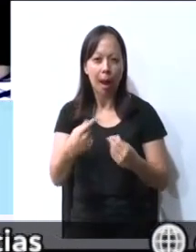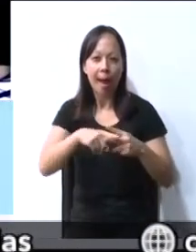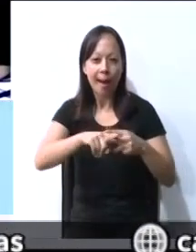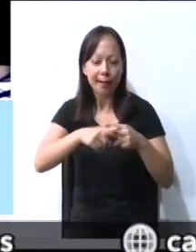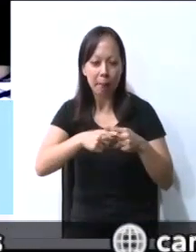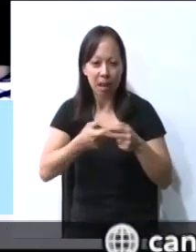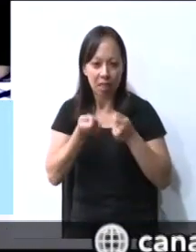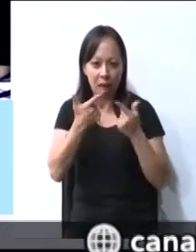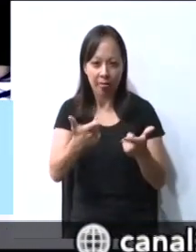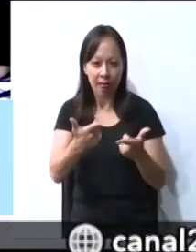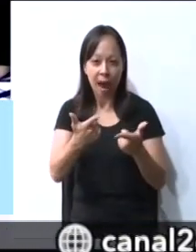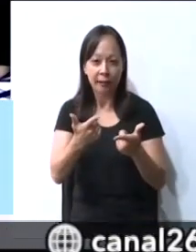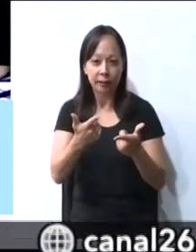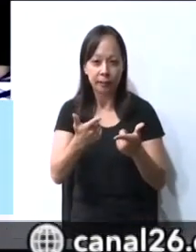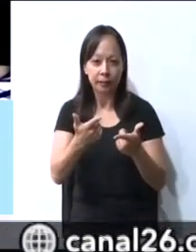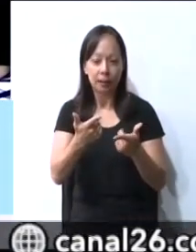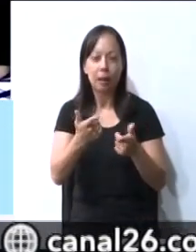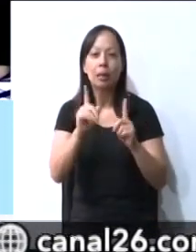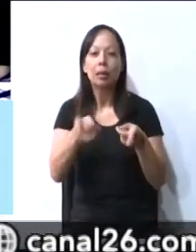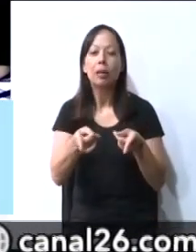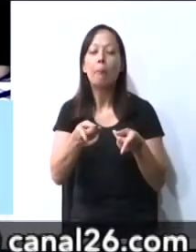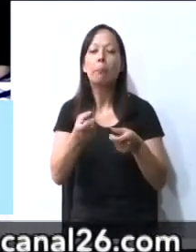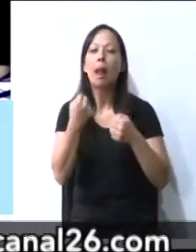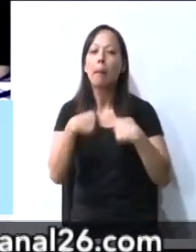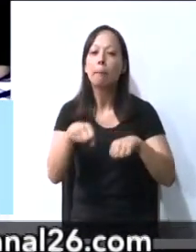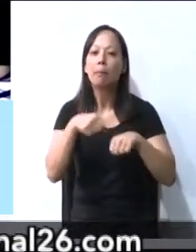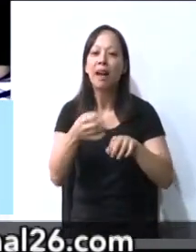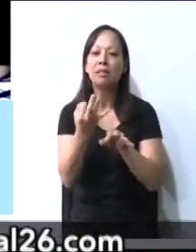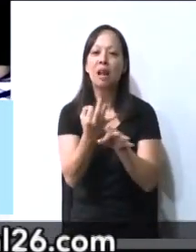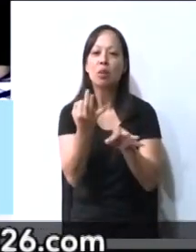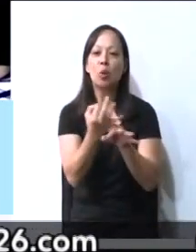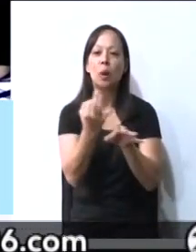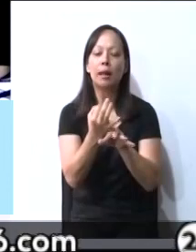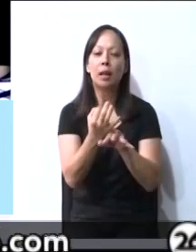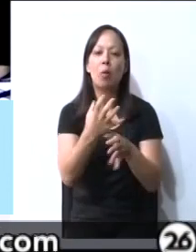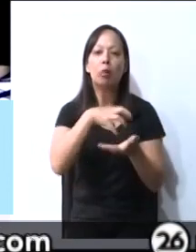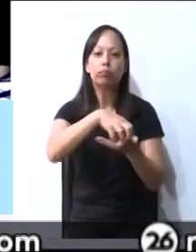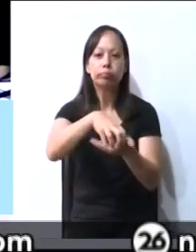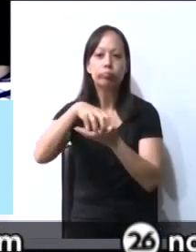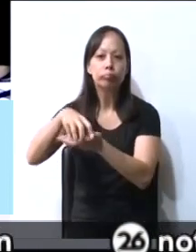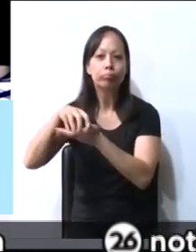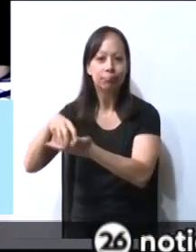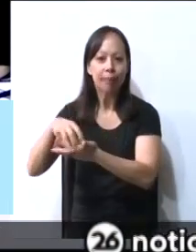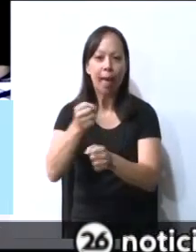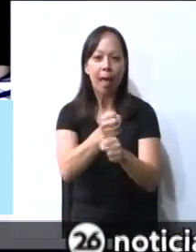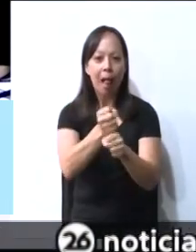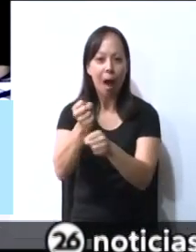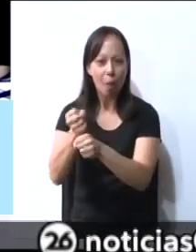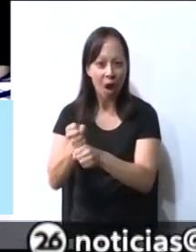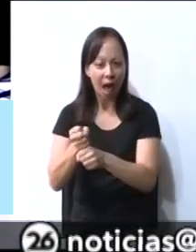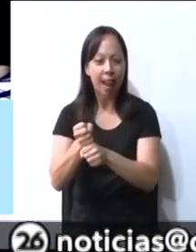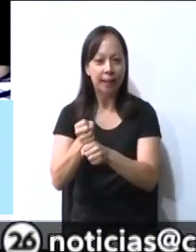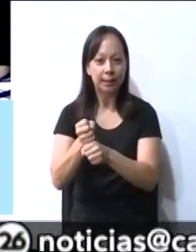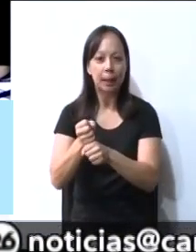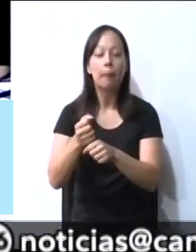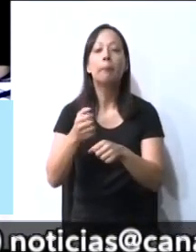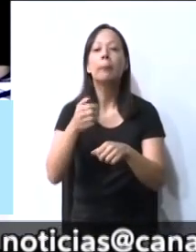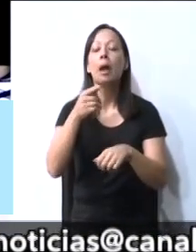trabajo. Por eso lanzamos las prácticas educativas en ámbitos laborales, hoy ya para más de 30.000